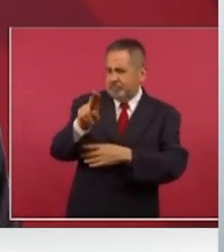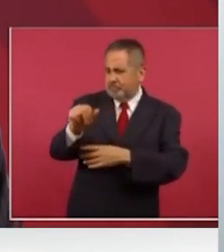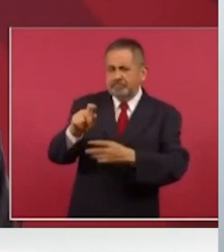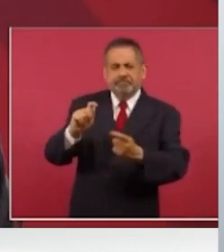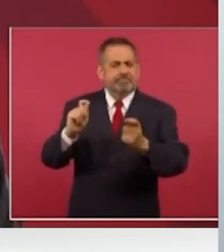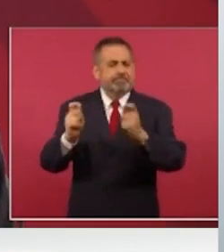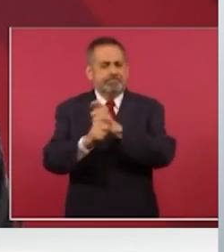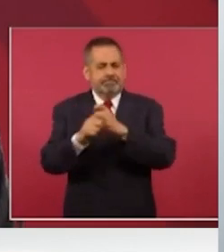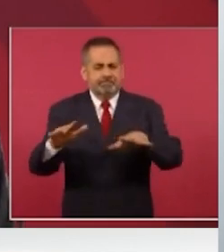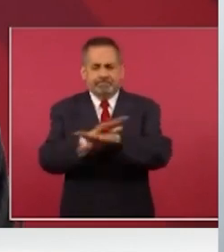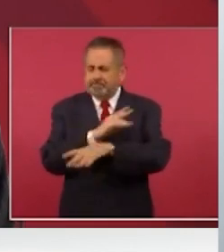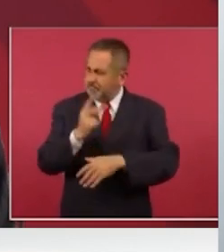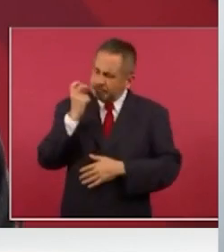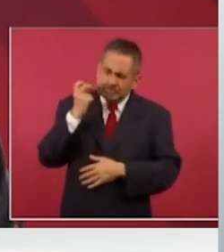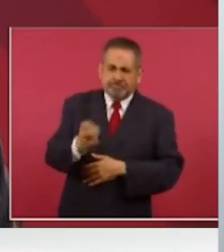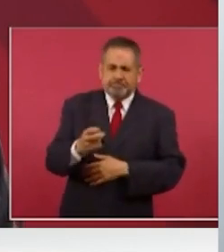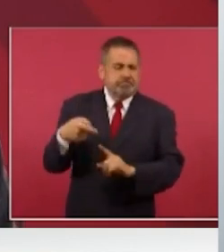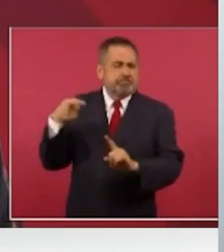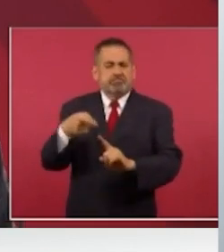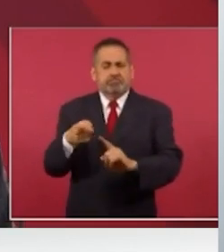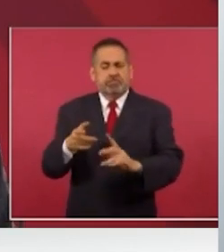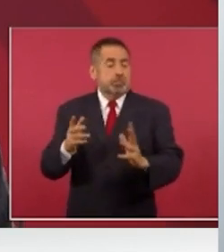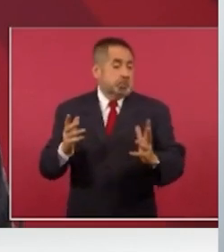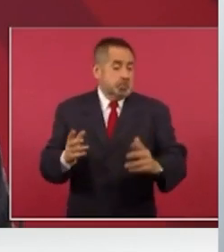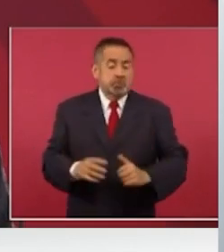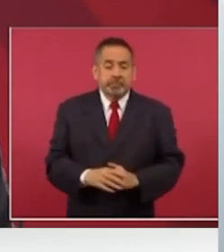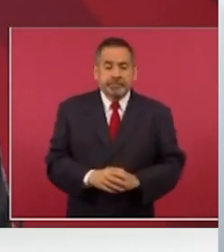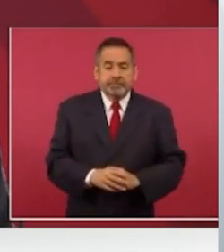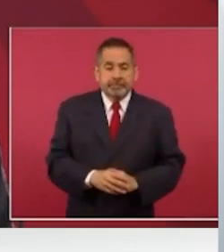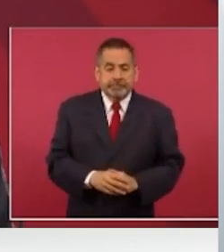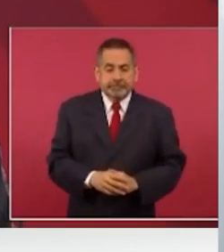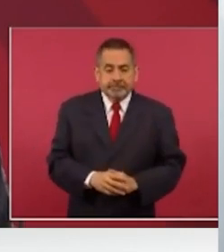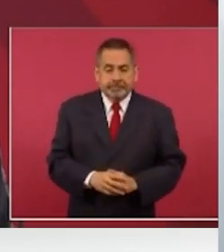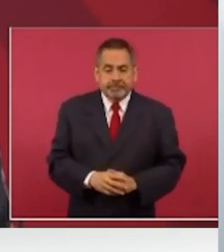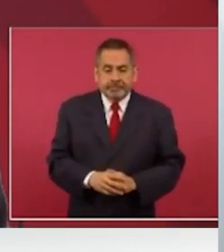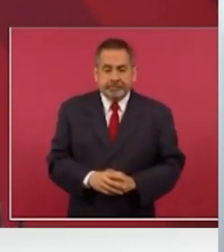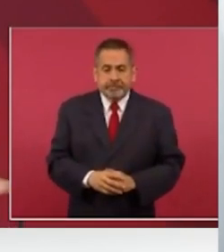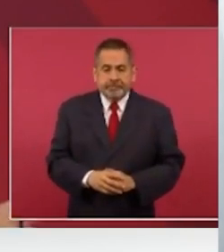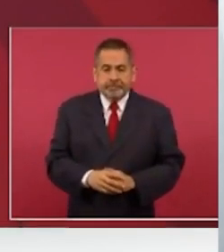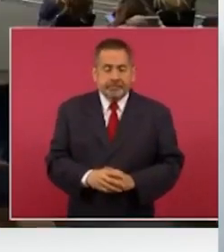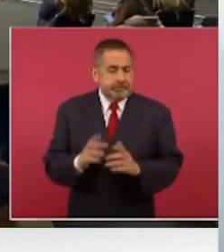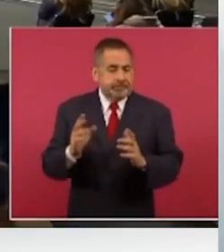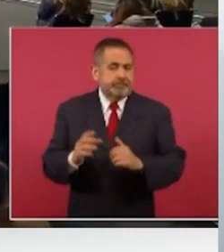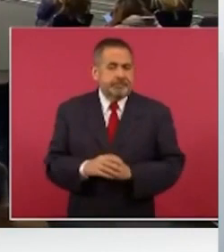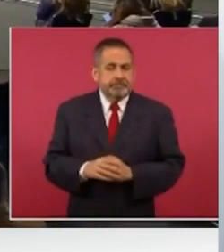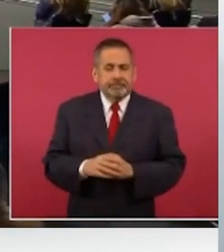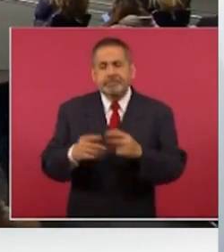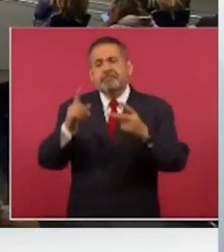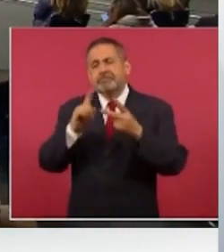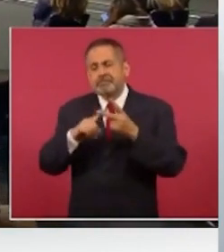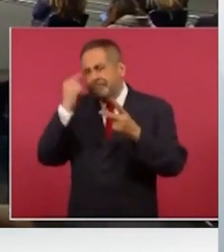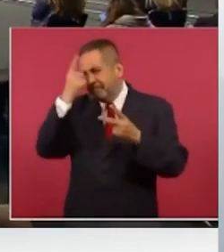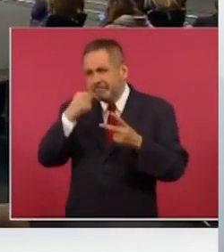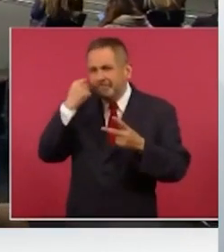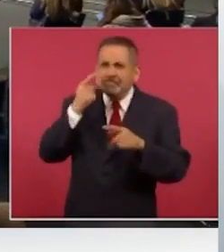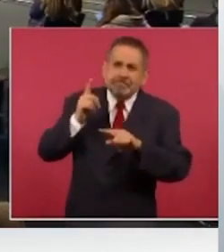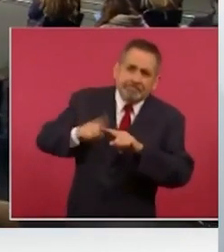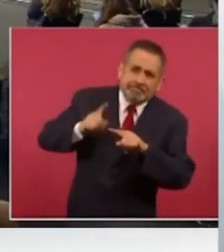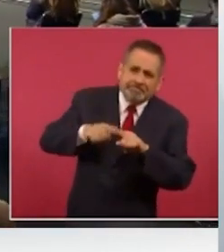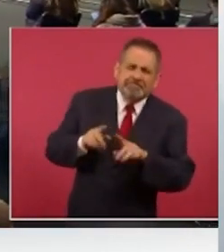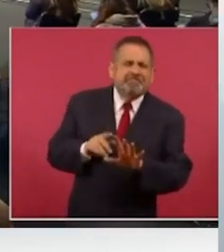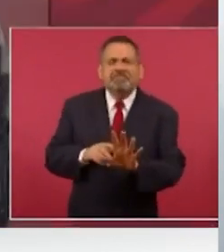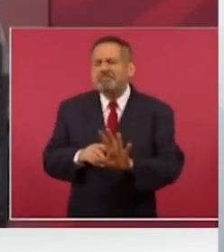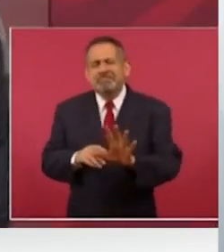el mandatario federal afirmó que para su gobierno Pedro Castillo sigue siendo presidente de Perú. Aseguró que no se van a romper relaciones ni